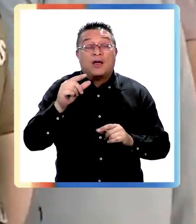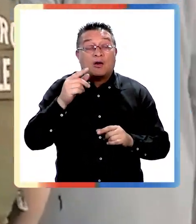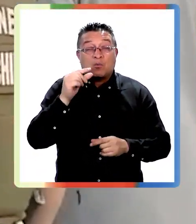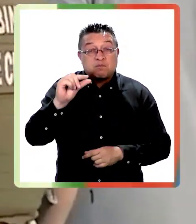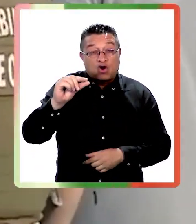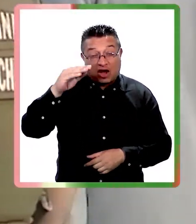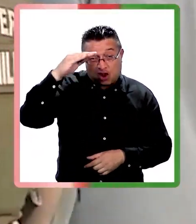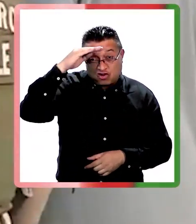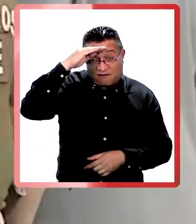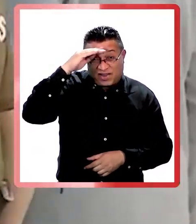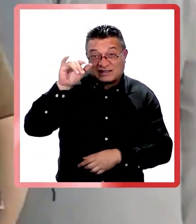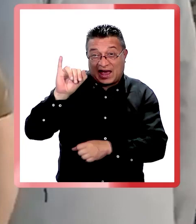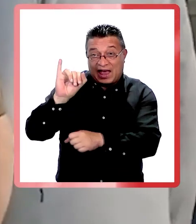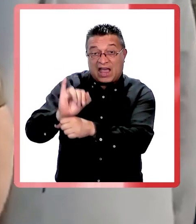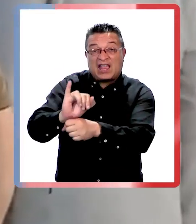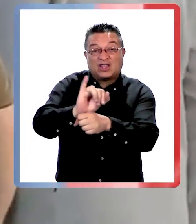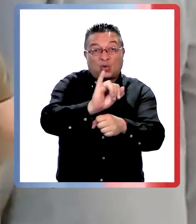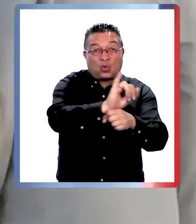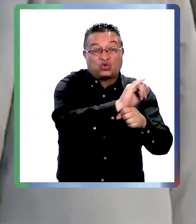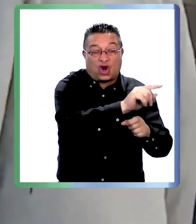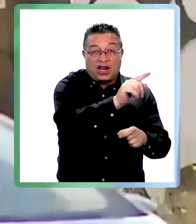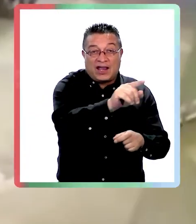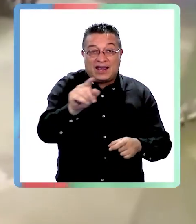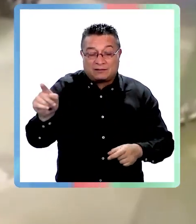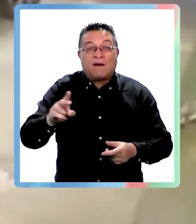esta desconfianza en las instituciones